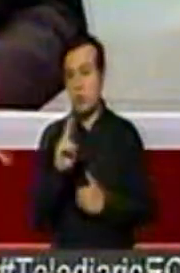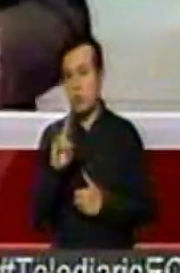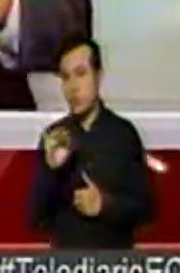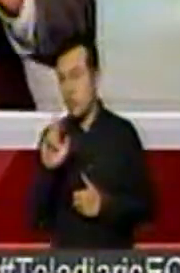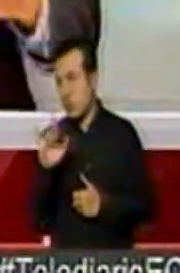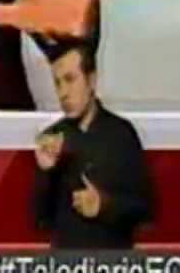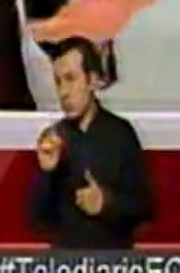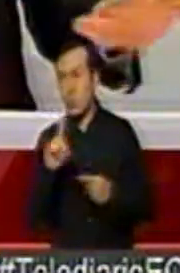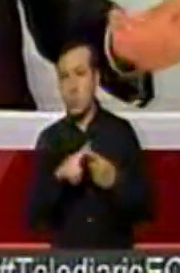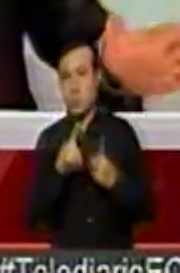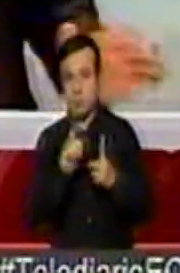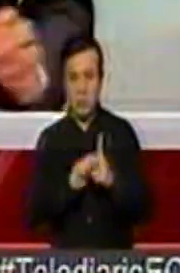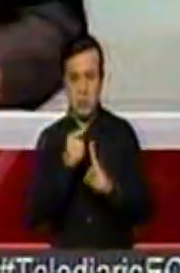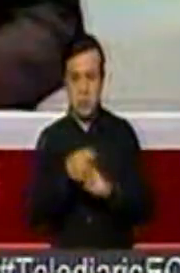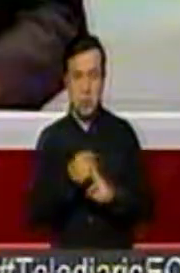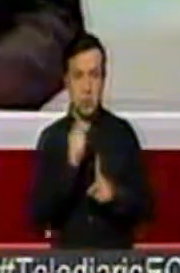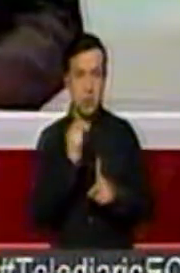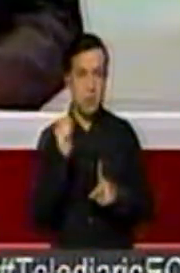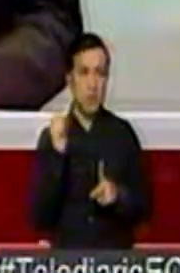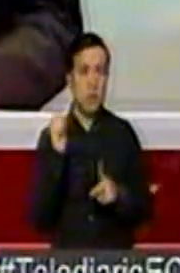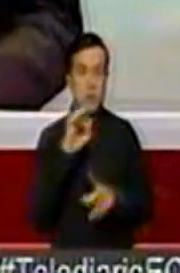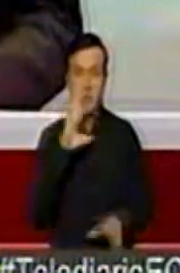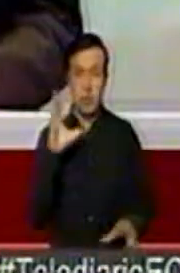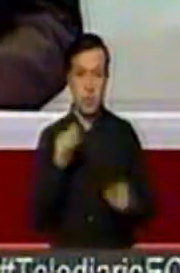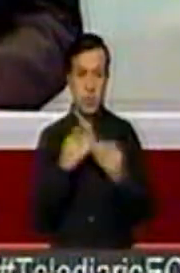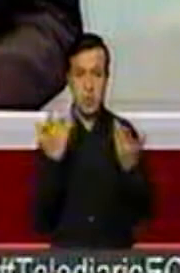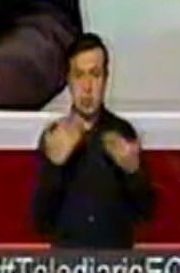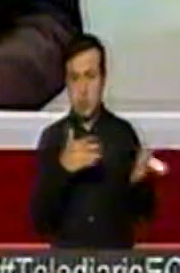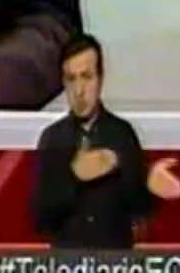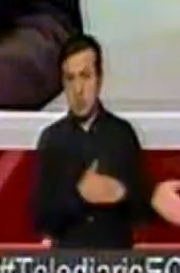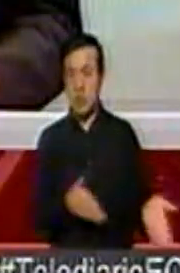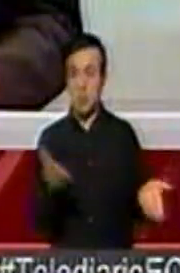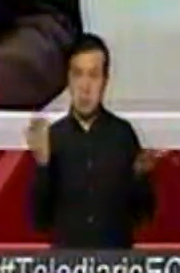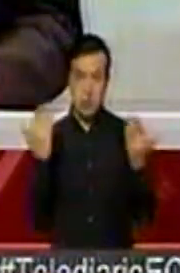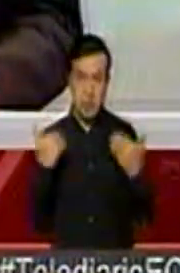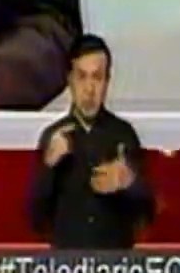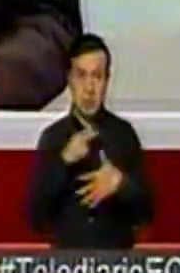banano y en los productos agroindustriales en general hemos tenido también